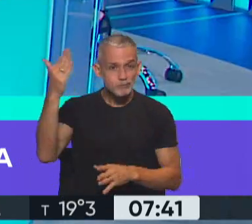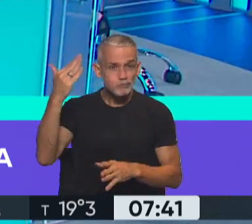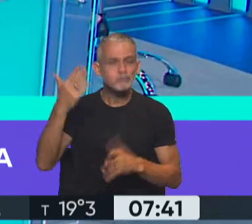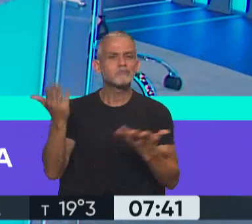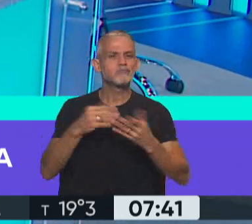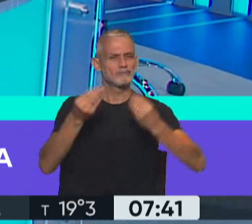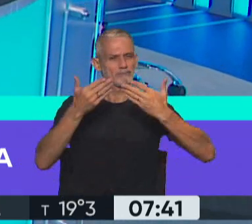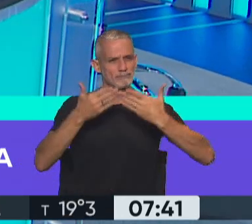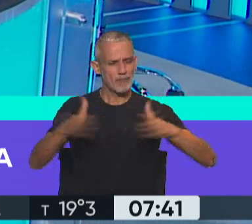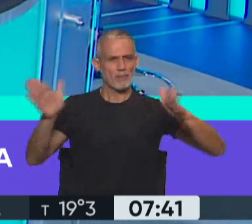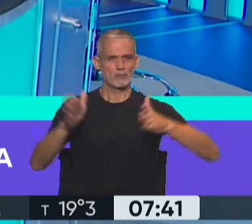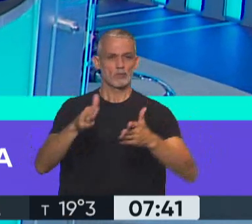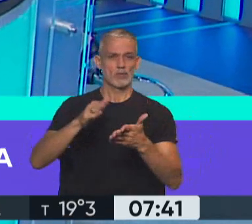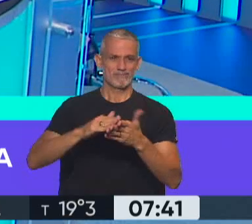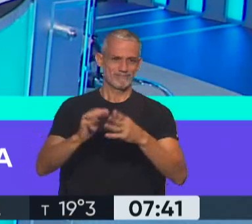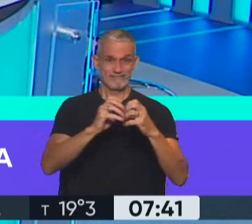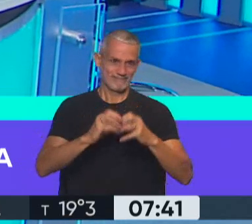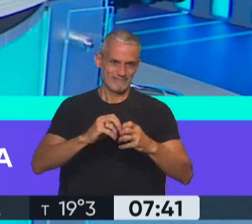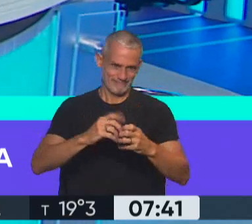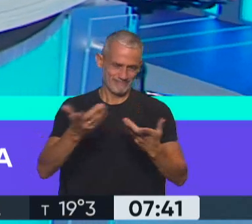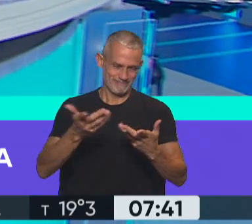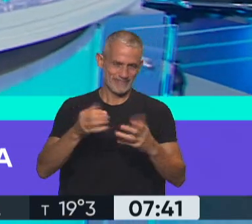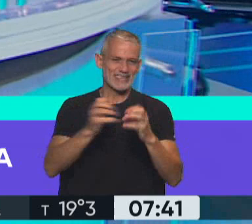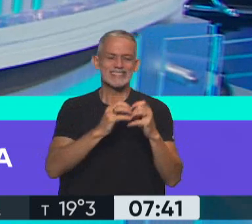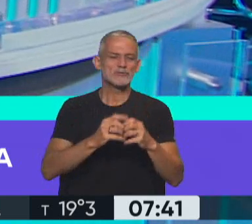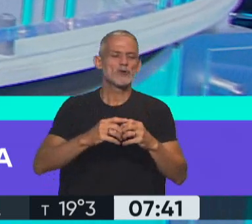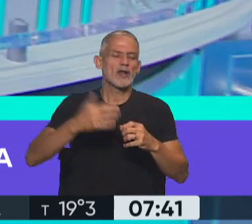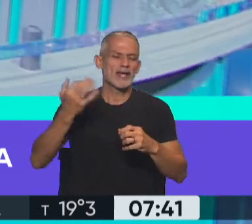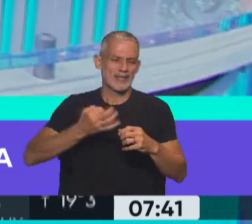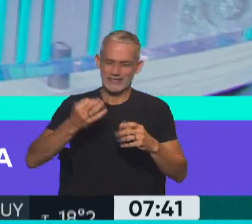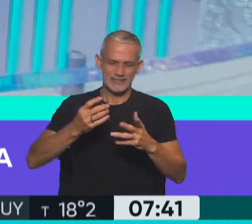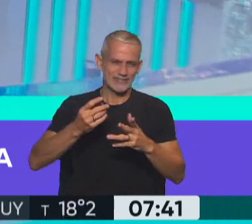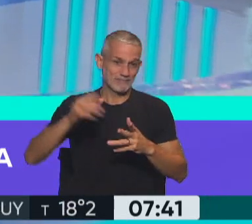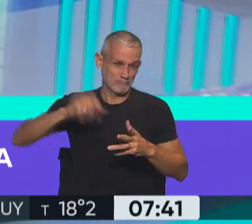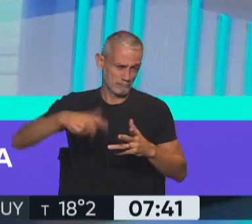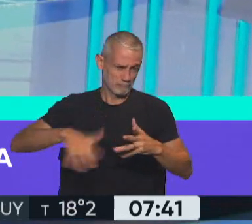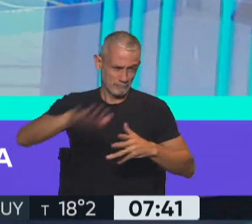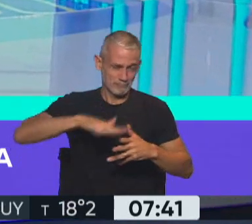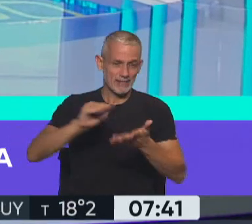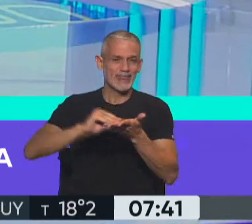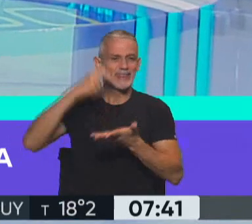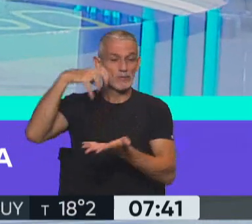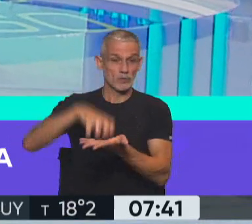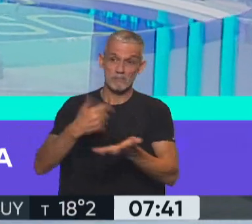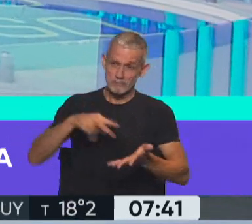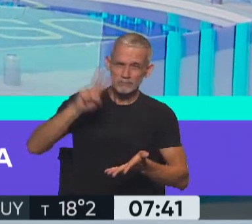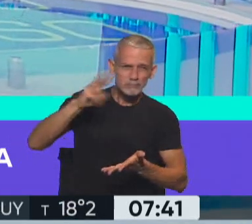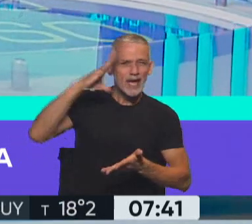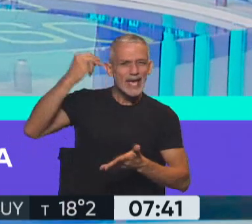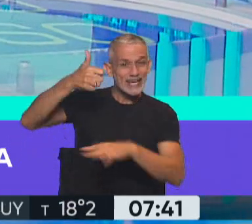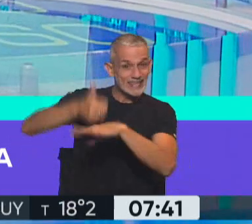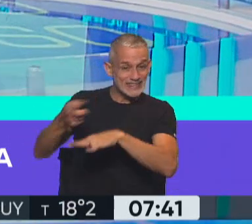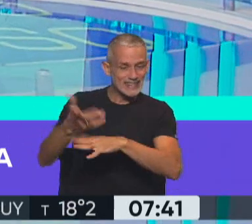de apertura de la Asamblea Legislativa y del periodo de sesiones ordinarias. En ese momento se ve también a Cristina Fernández de